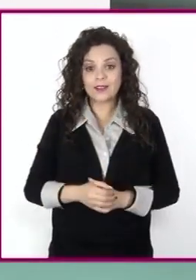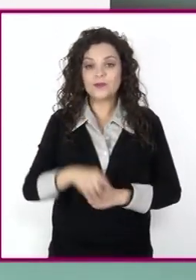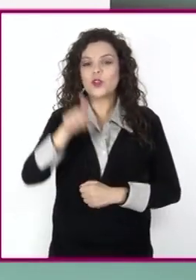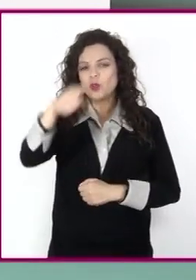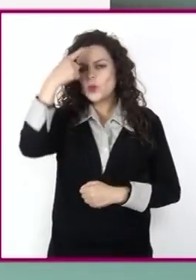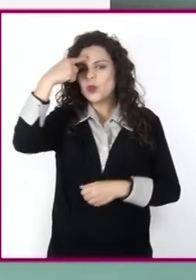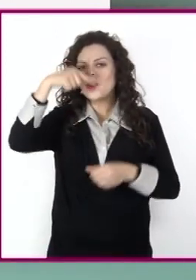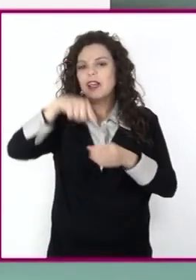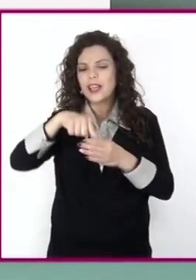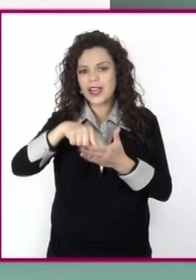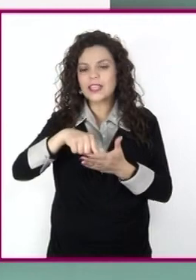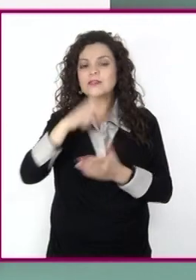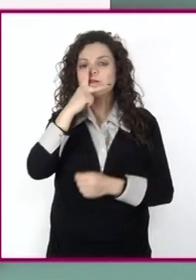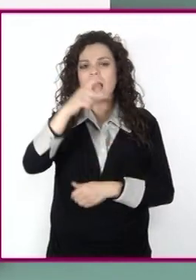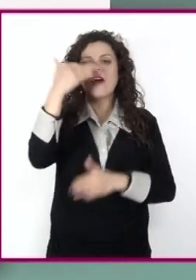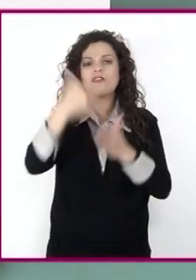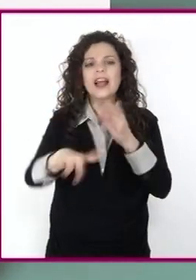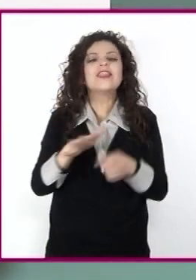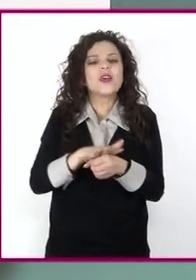la palabra faltante?